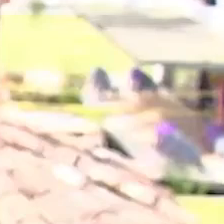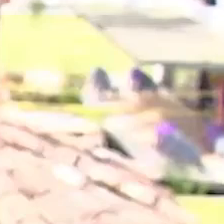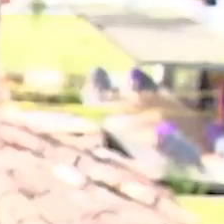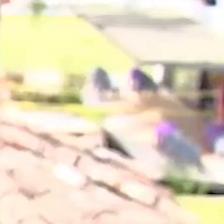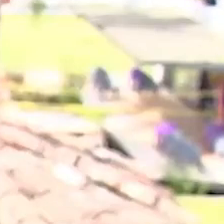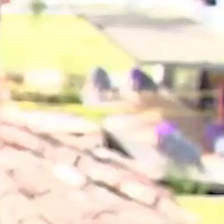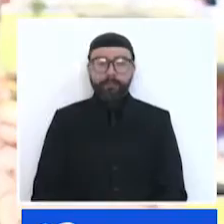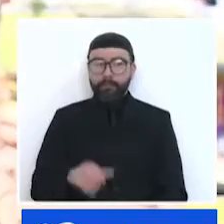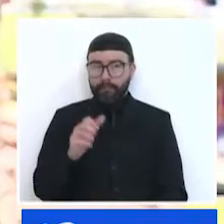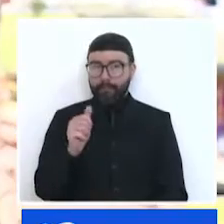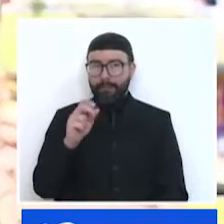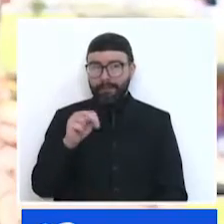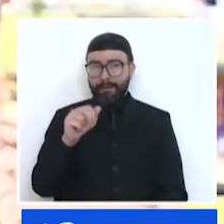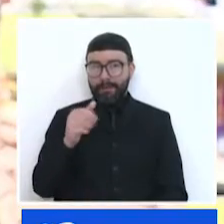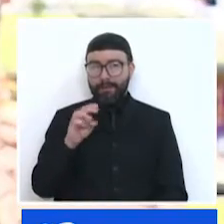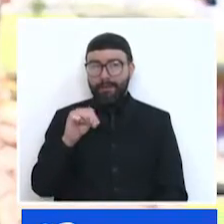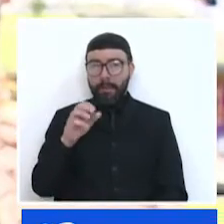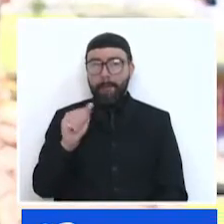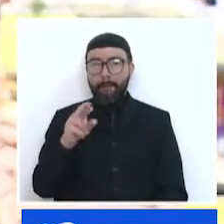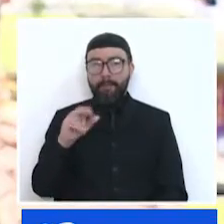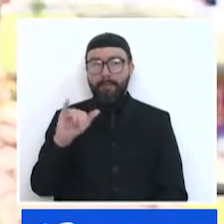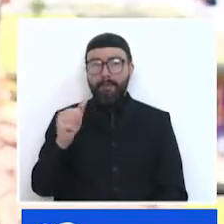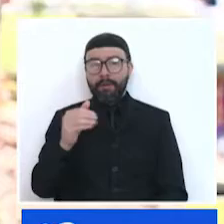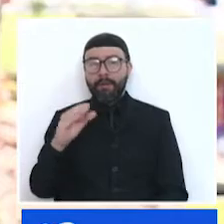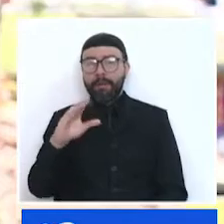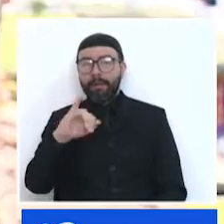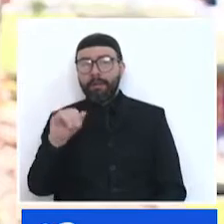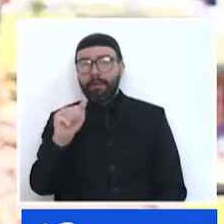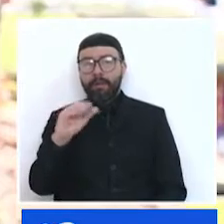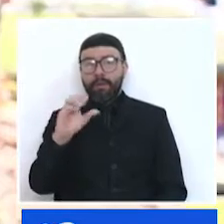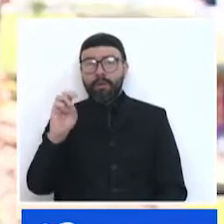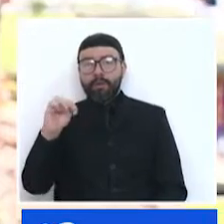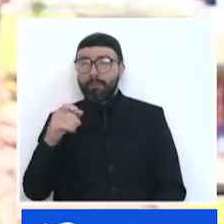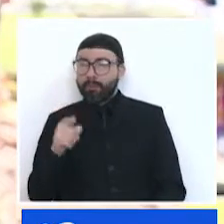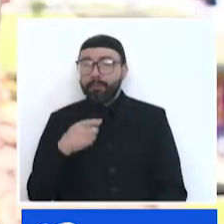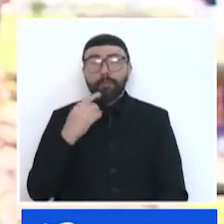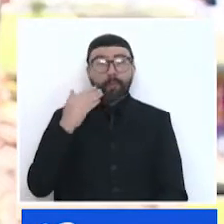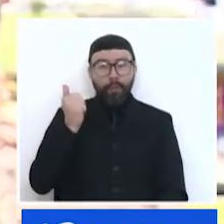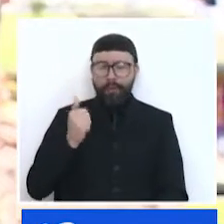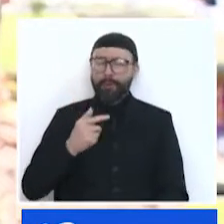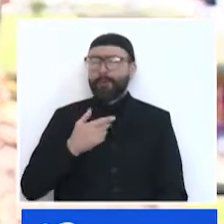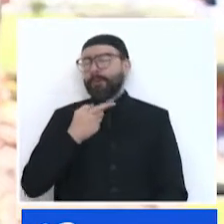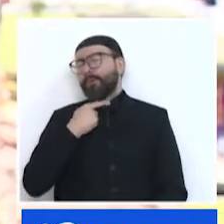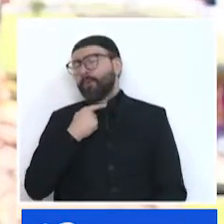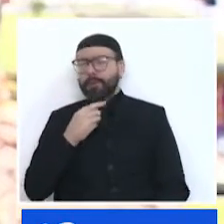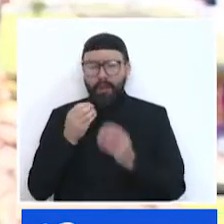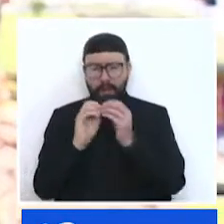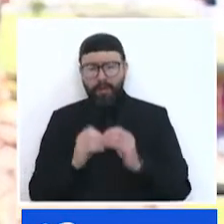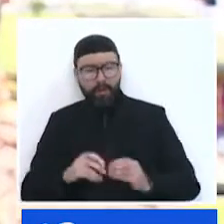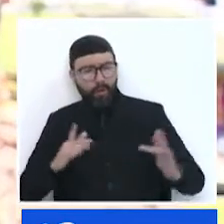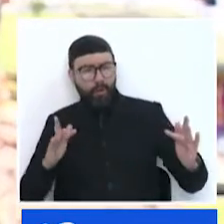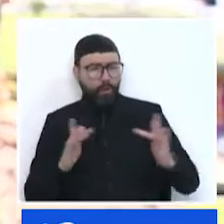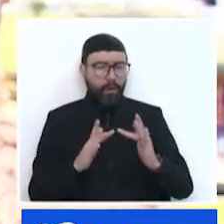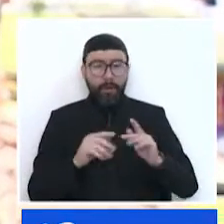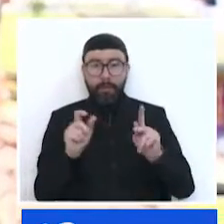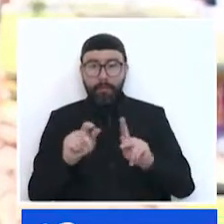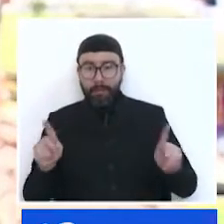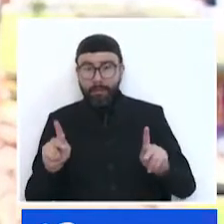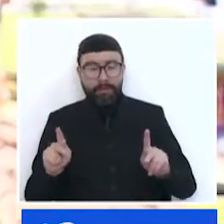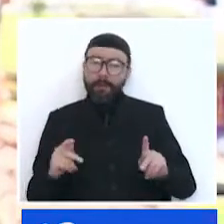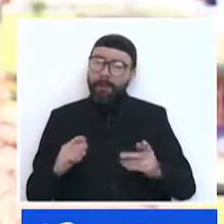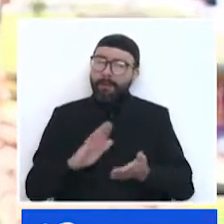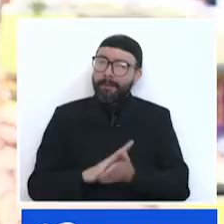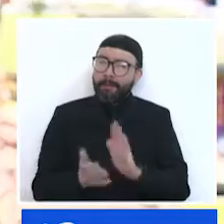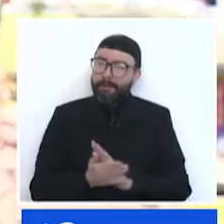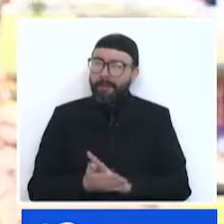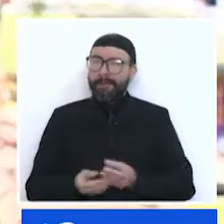Ana María Jácome es una mujer apasionada por realizar obras que conecten con las personas, dando un mensaje de paz, alegría